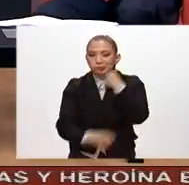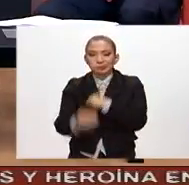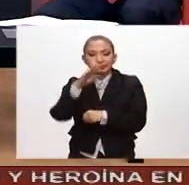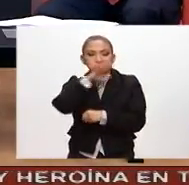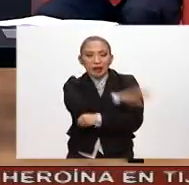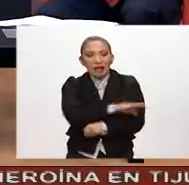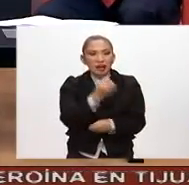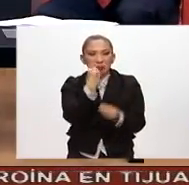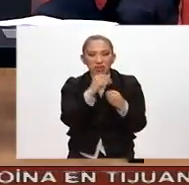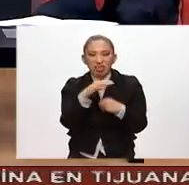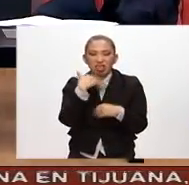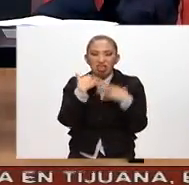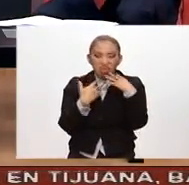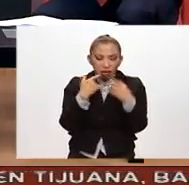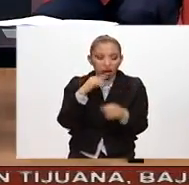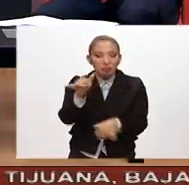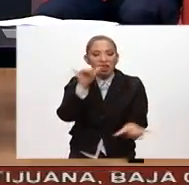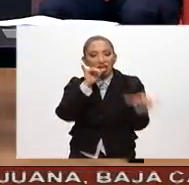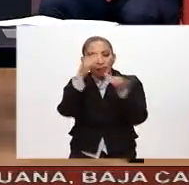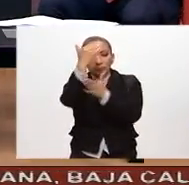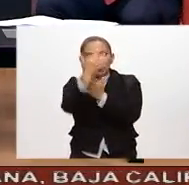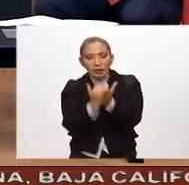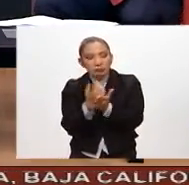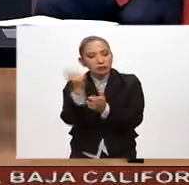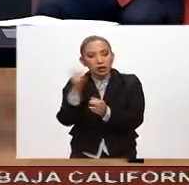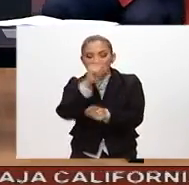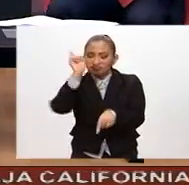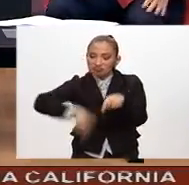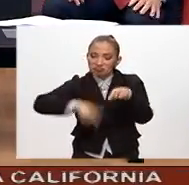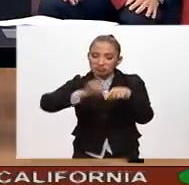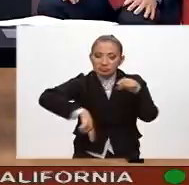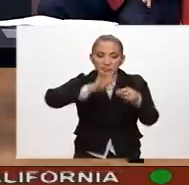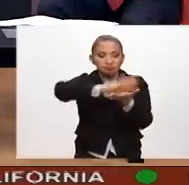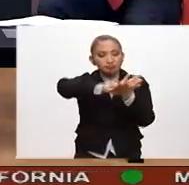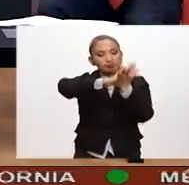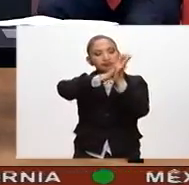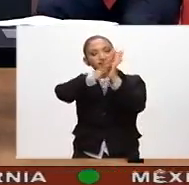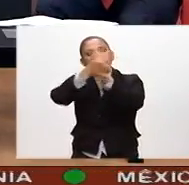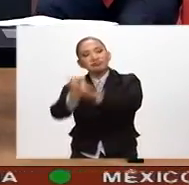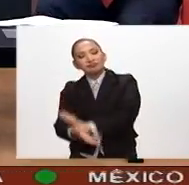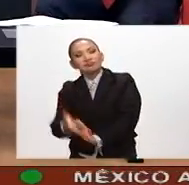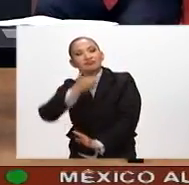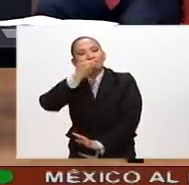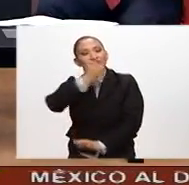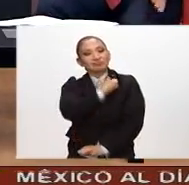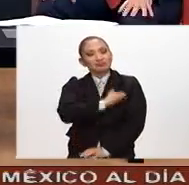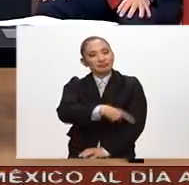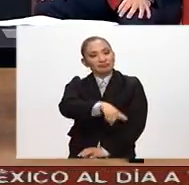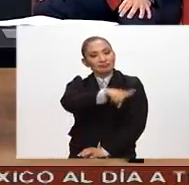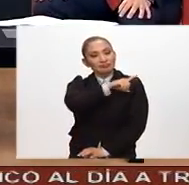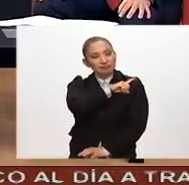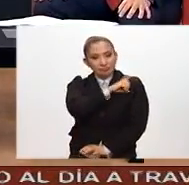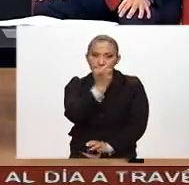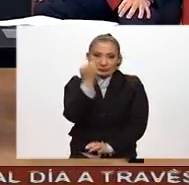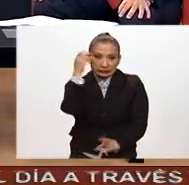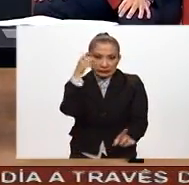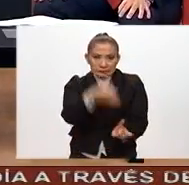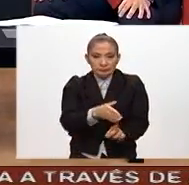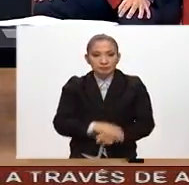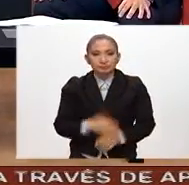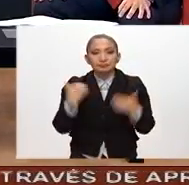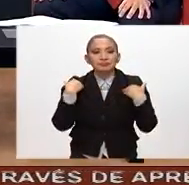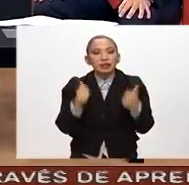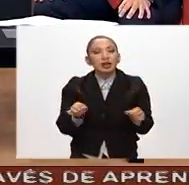mal, tomar menos, en fin, todas esas circunstancias que te lleven justamente a un día a día saludable. Finalmente esa es la intención. Y